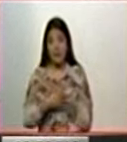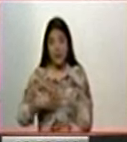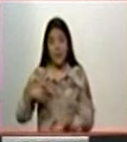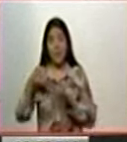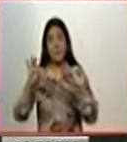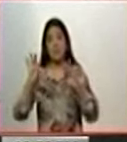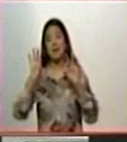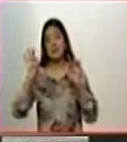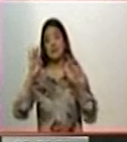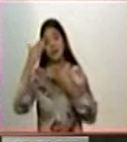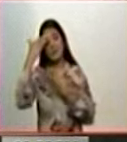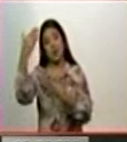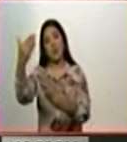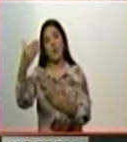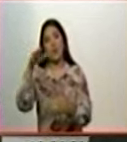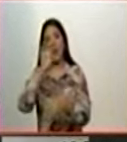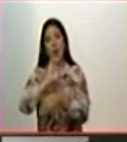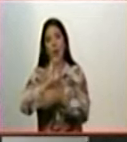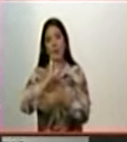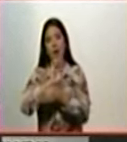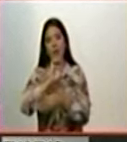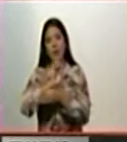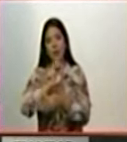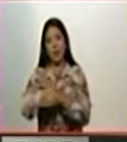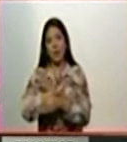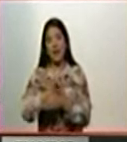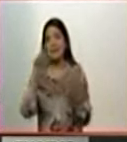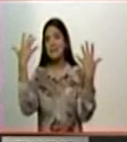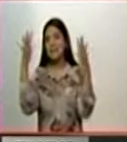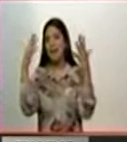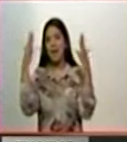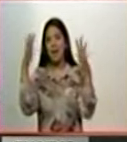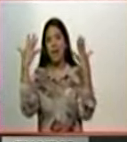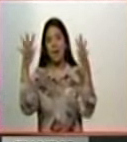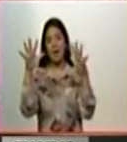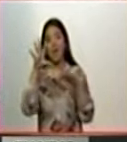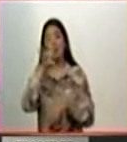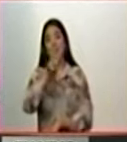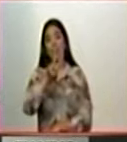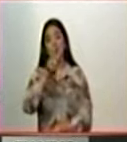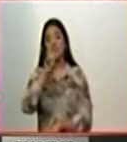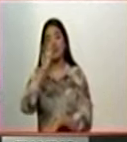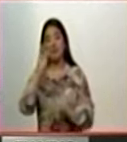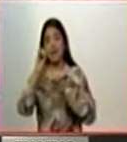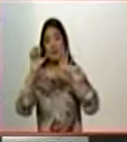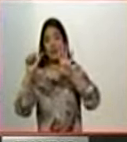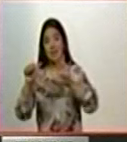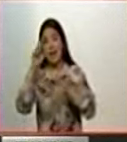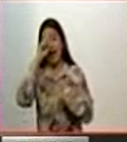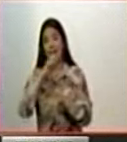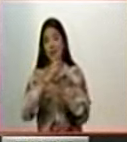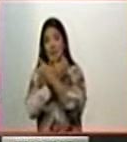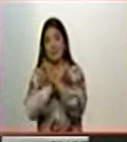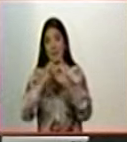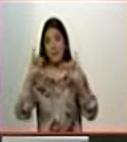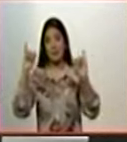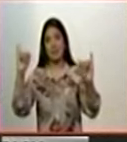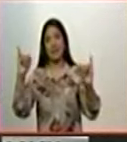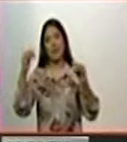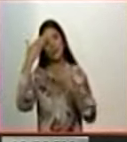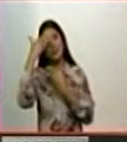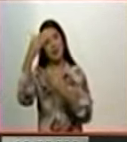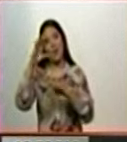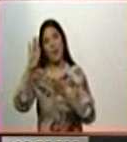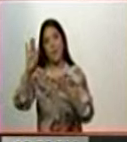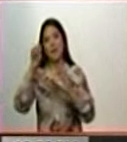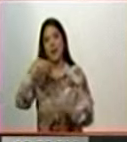especial saludo al Ecuador, que celebra y festeja los 206 años de su independencia. Un saludo muy